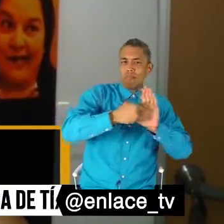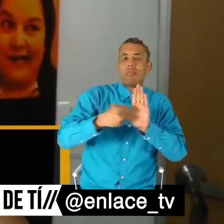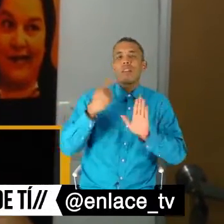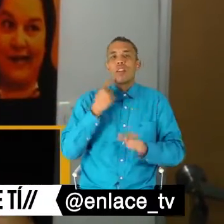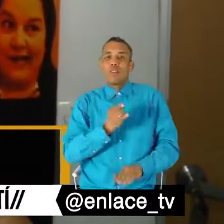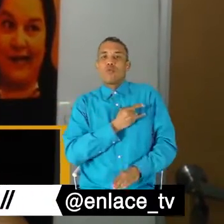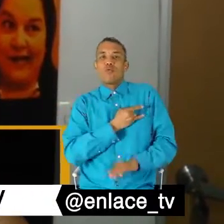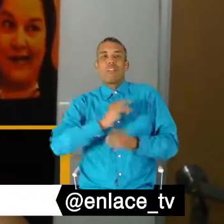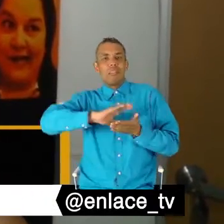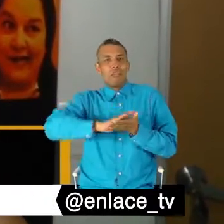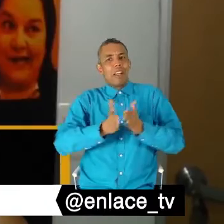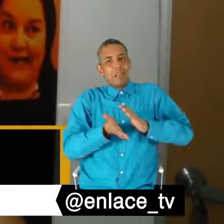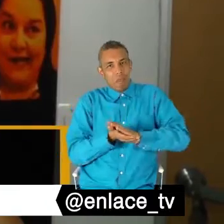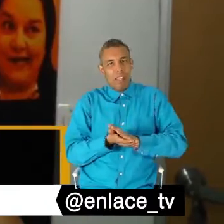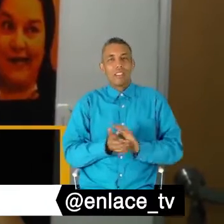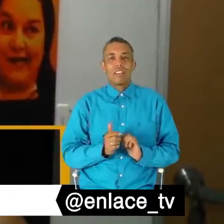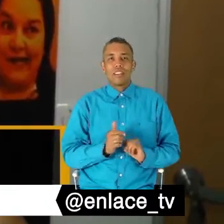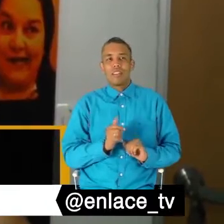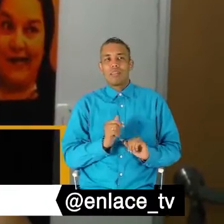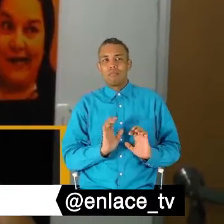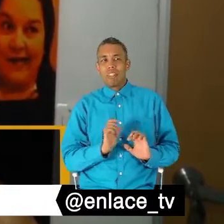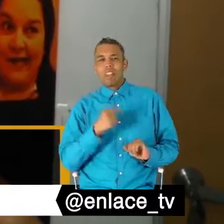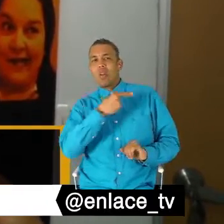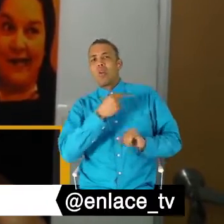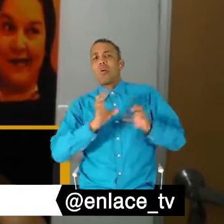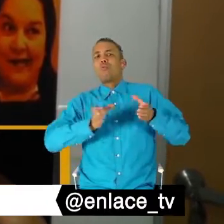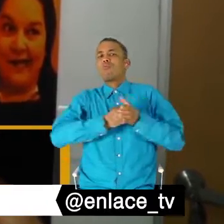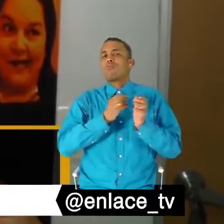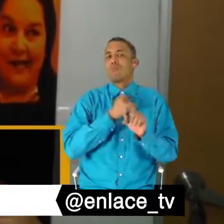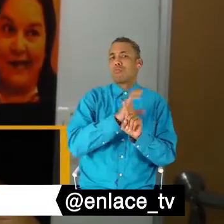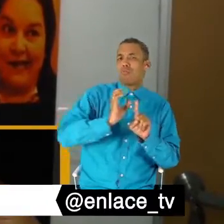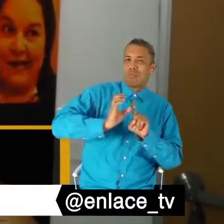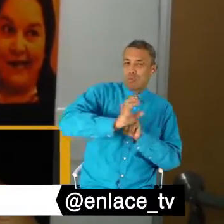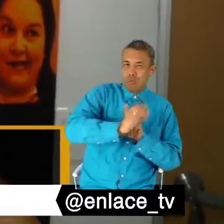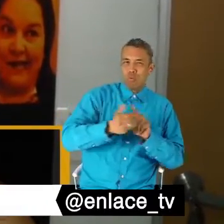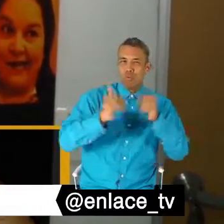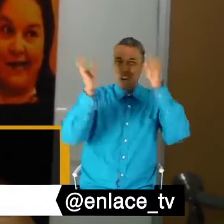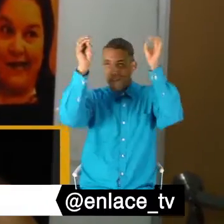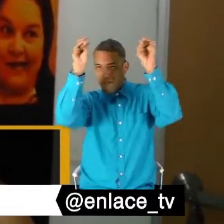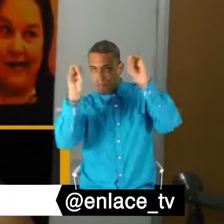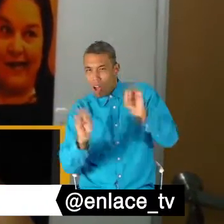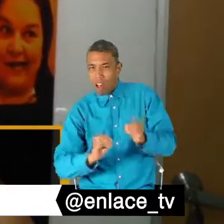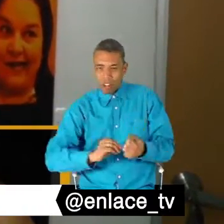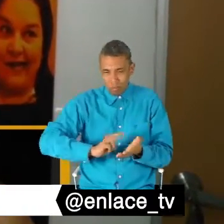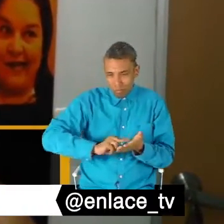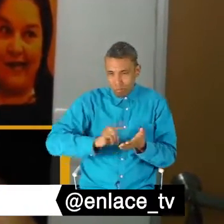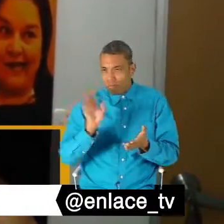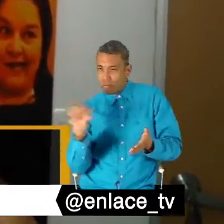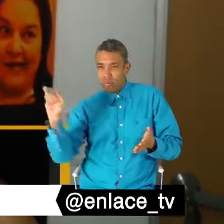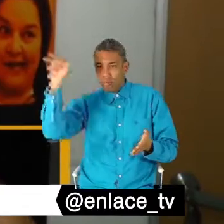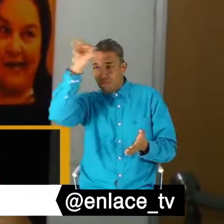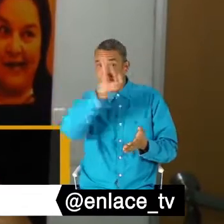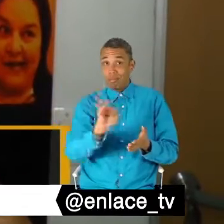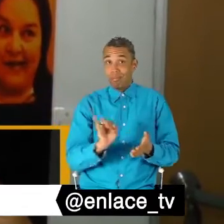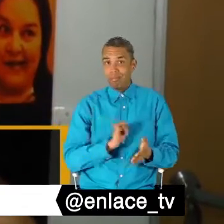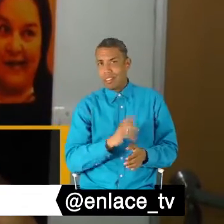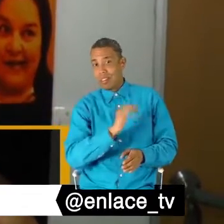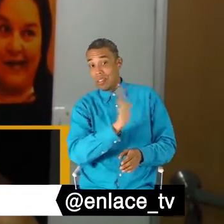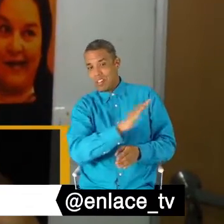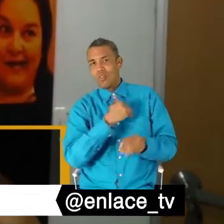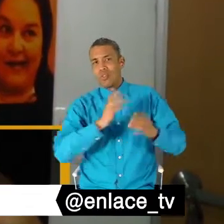Paz, específicamente del programa o de la carrera de cultura, licenciatura en artes plásticas, y pues hicimos una